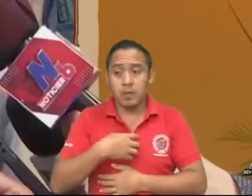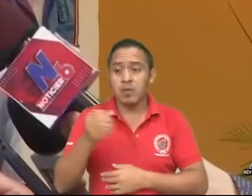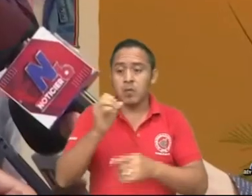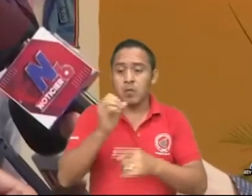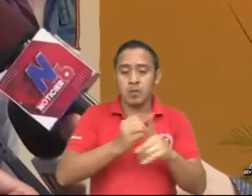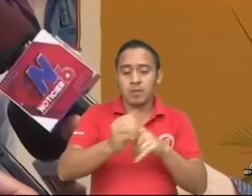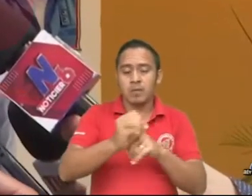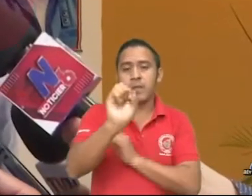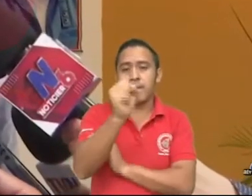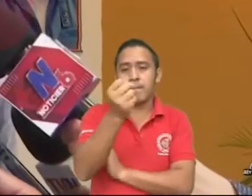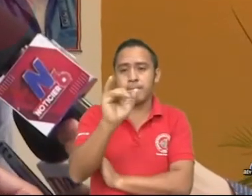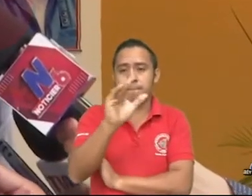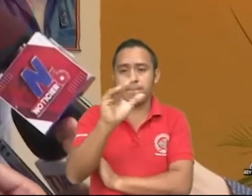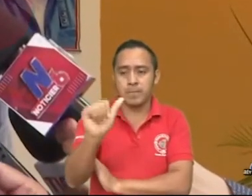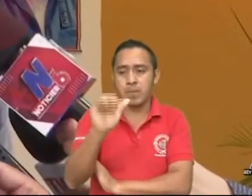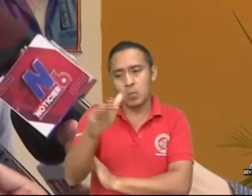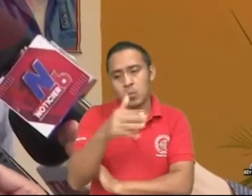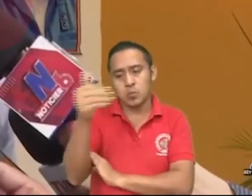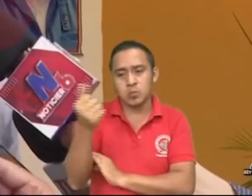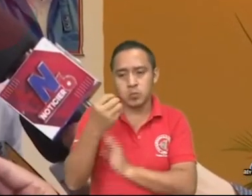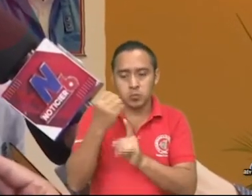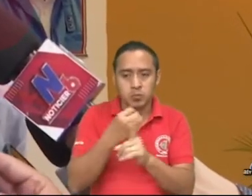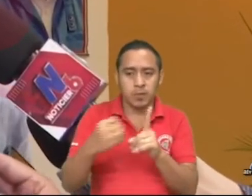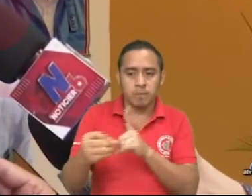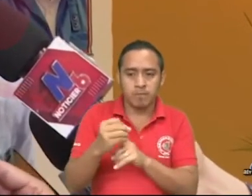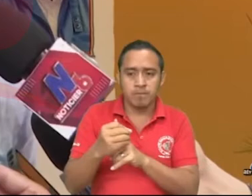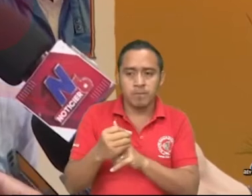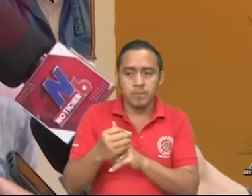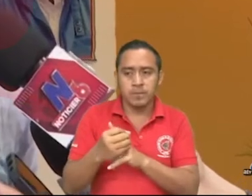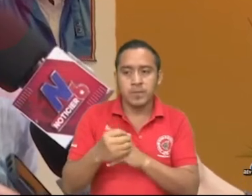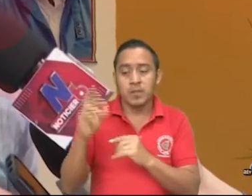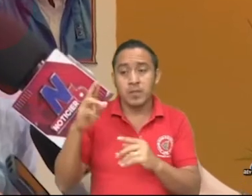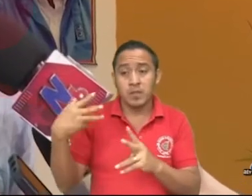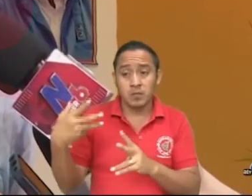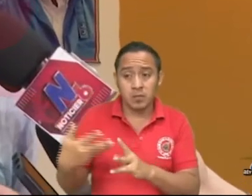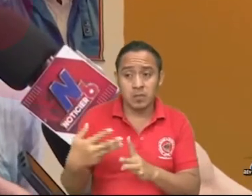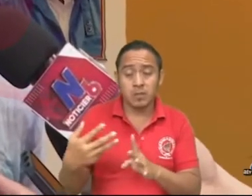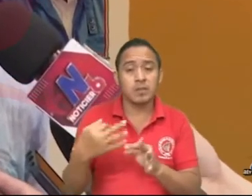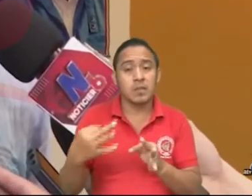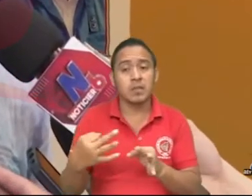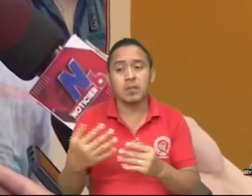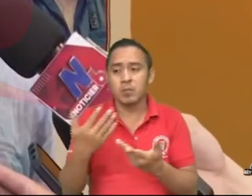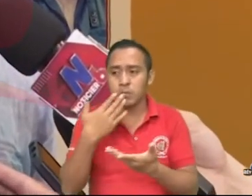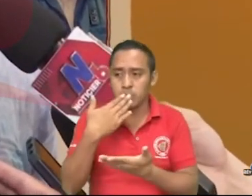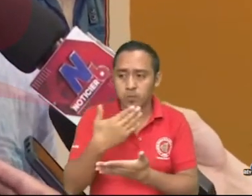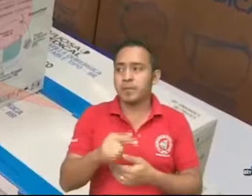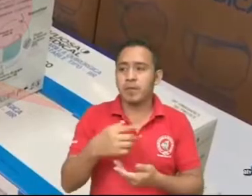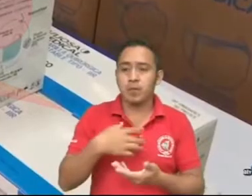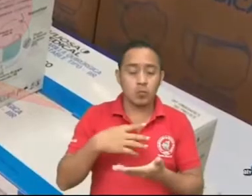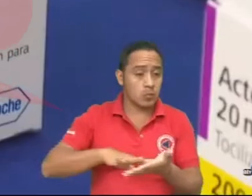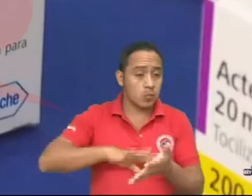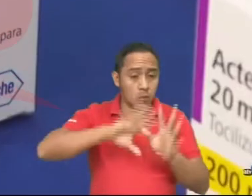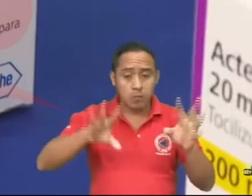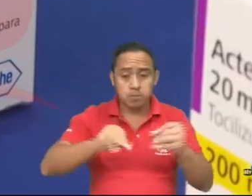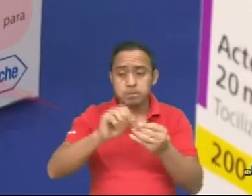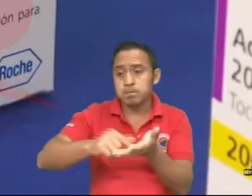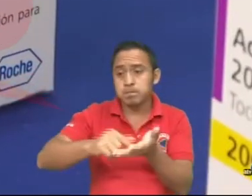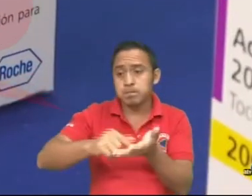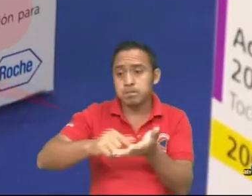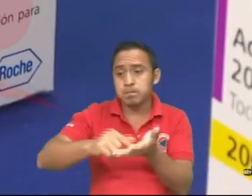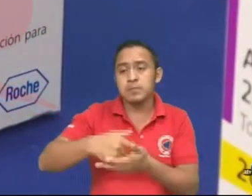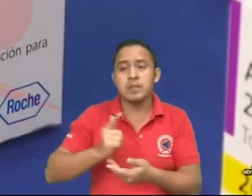SICA y otros organismos regionales es muy poderoso en esta lucha. Dicha donación